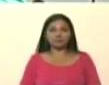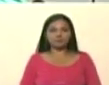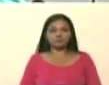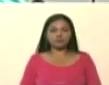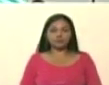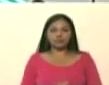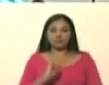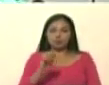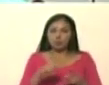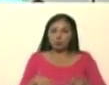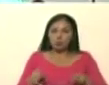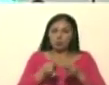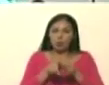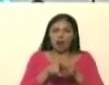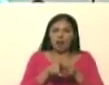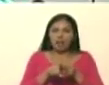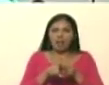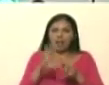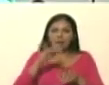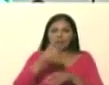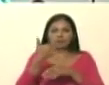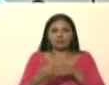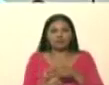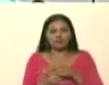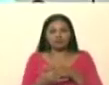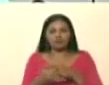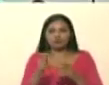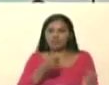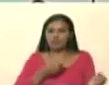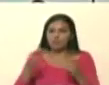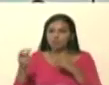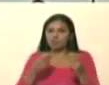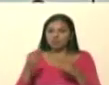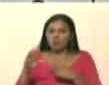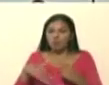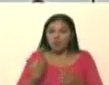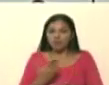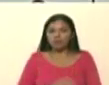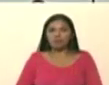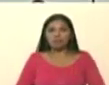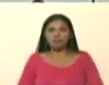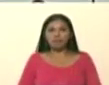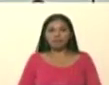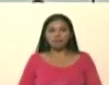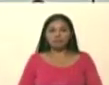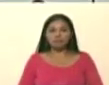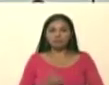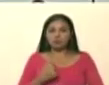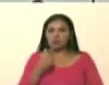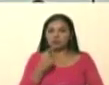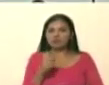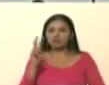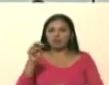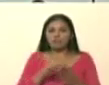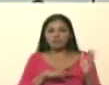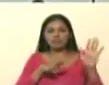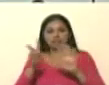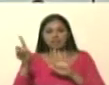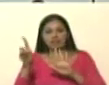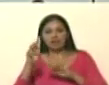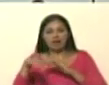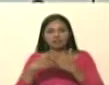paralelo la planificación para la exportación yo lo dije en el 2016 cuando